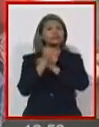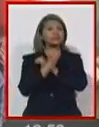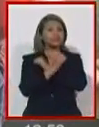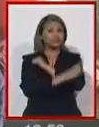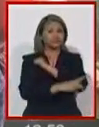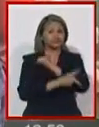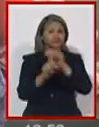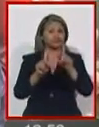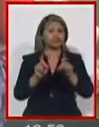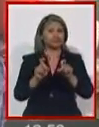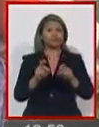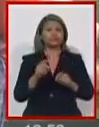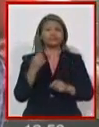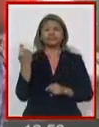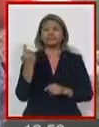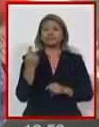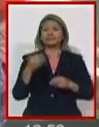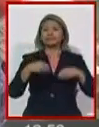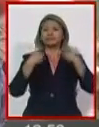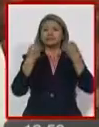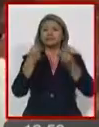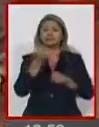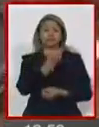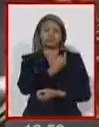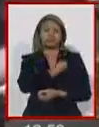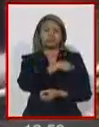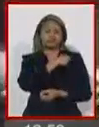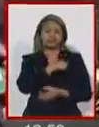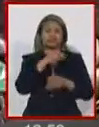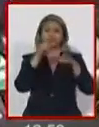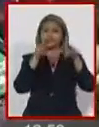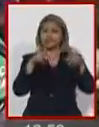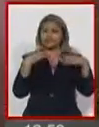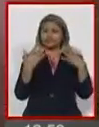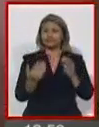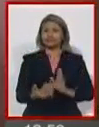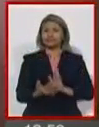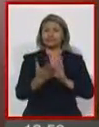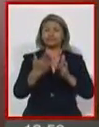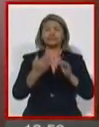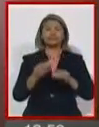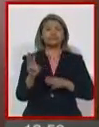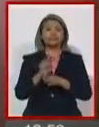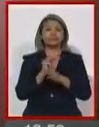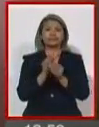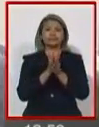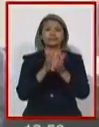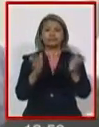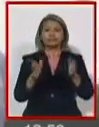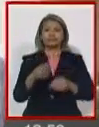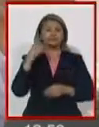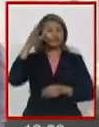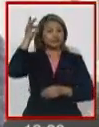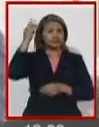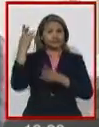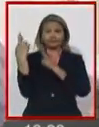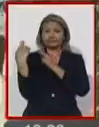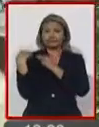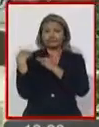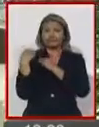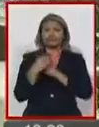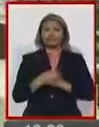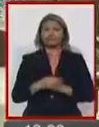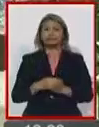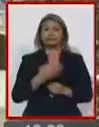por la información que se tiene, sería para otorgar visa española. Los aprehendidos ya fueron puestos a conocimiento del Ministerio Público. La fiscal asignada a este